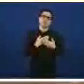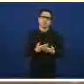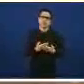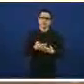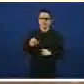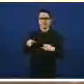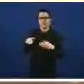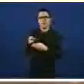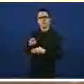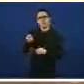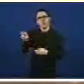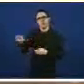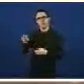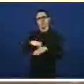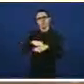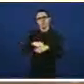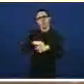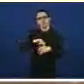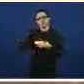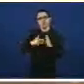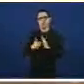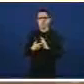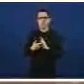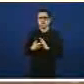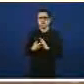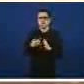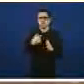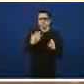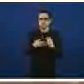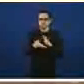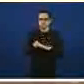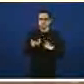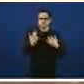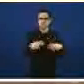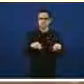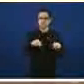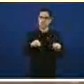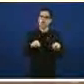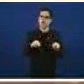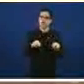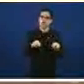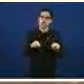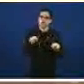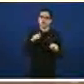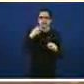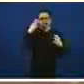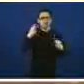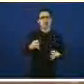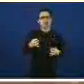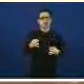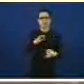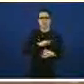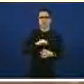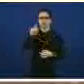O Partido Popular De Remate Señora Contón Remato Señora Presidenta Cremos Señor Núñez Feijó Que vostede Ten unha